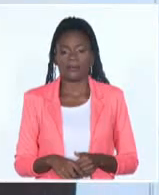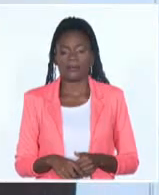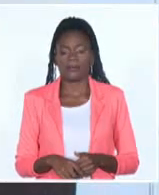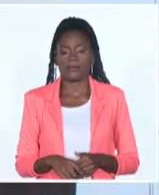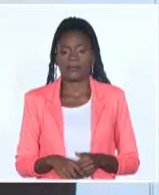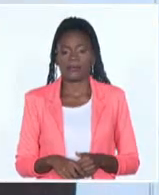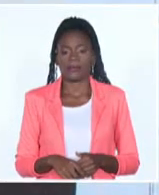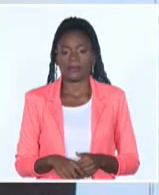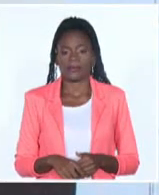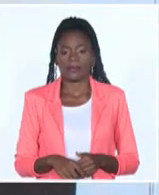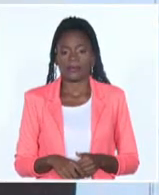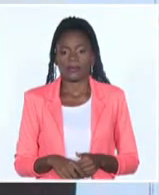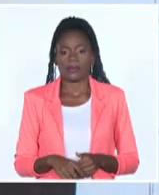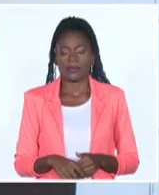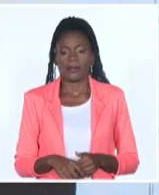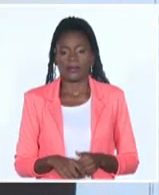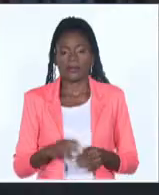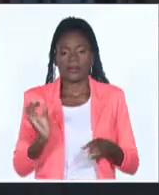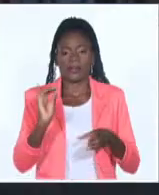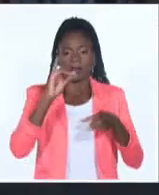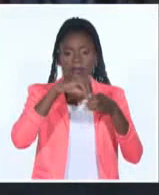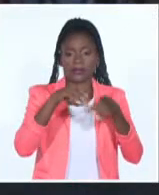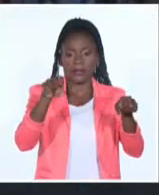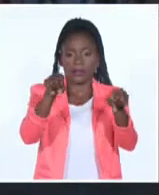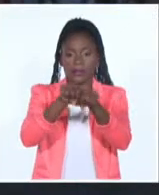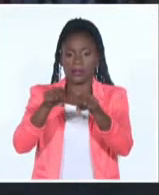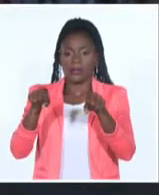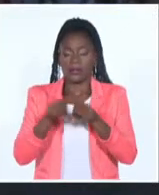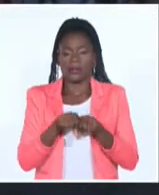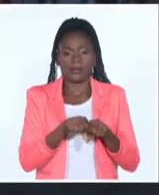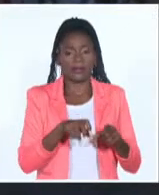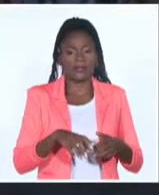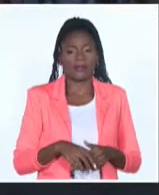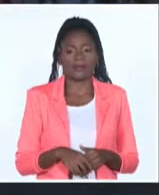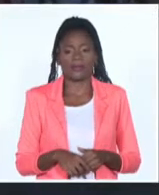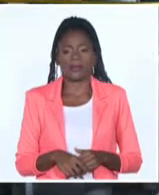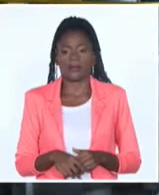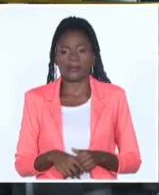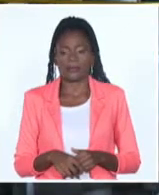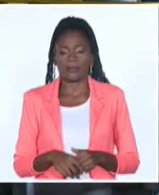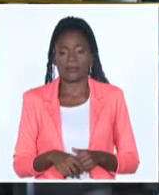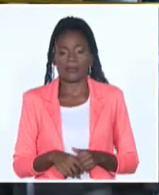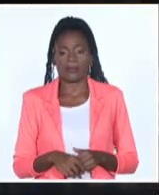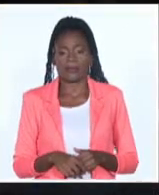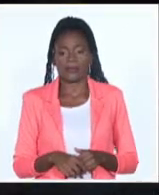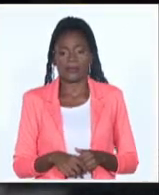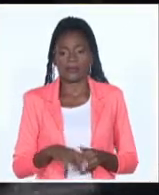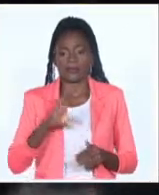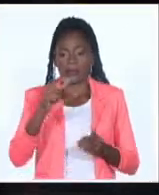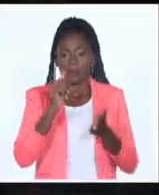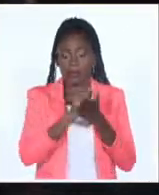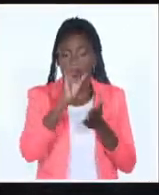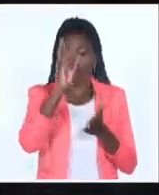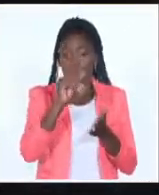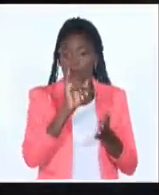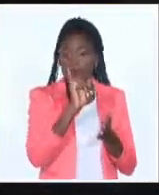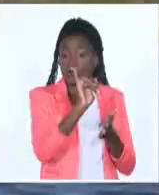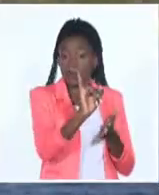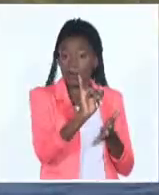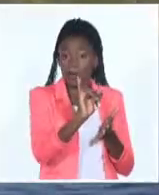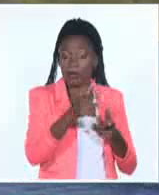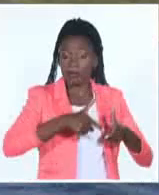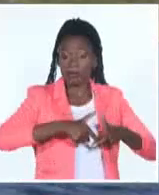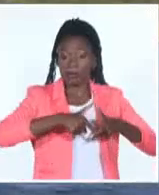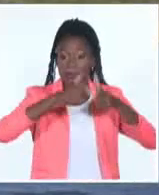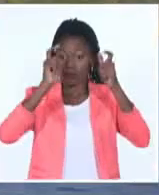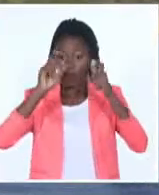de trabajo para su incorporación nuevamente al sistema eléctrico nacional. La que sí tenemos que se puede incorporar al sistema es la unidad número 6 de la